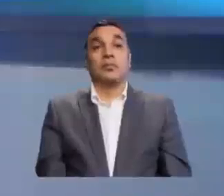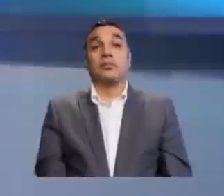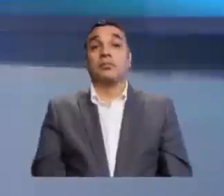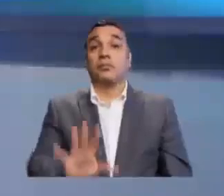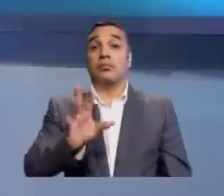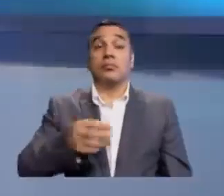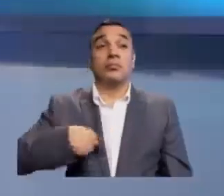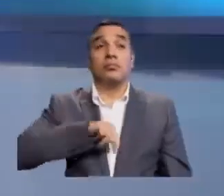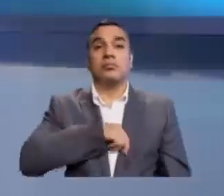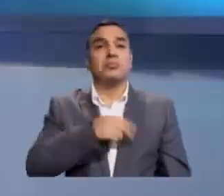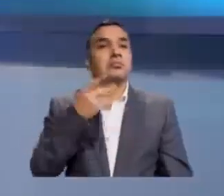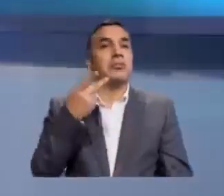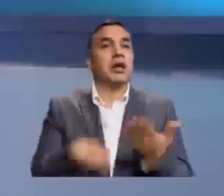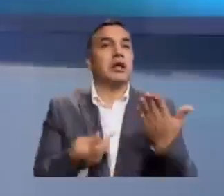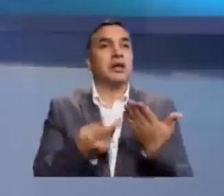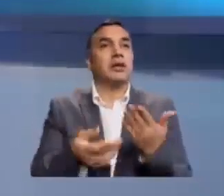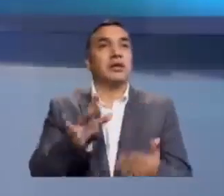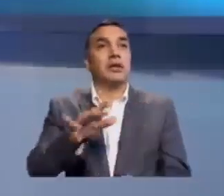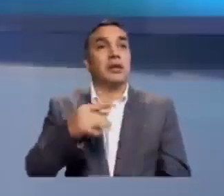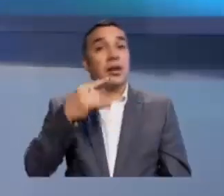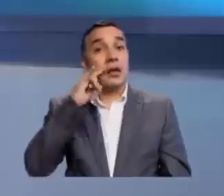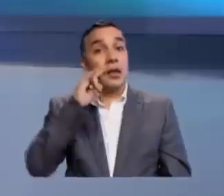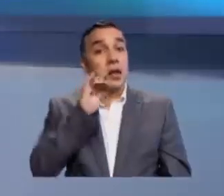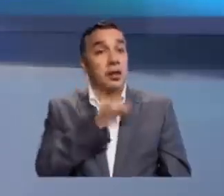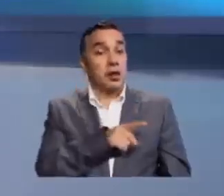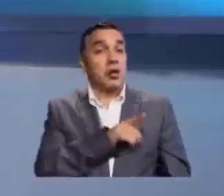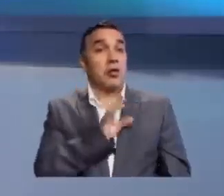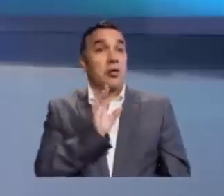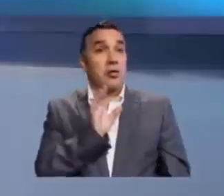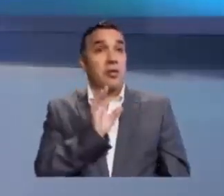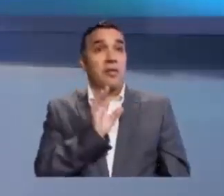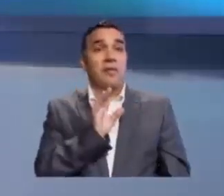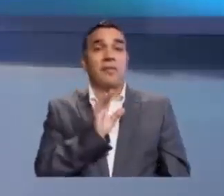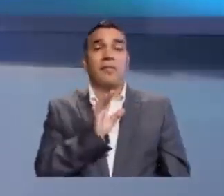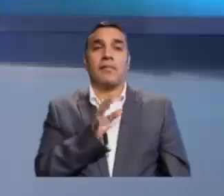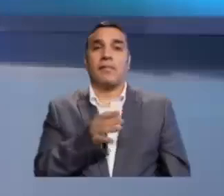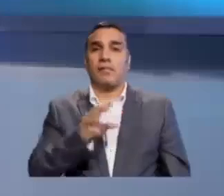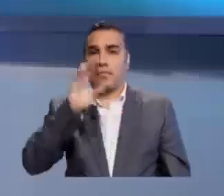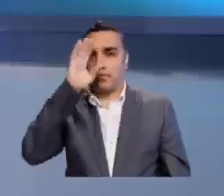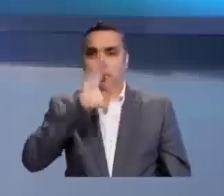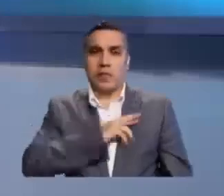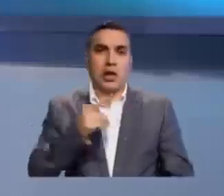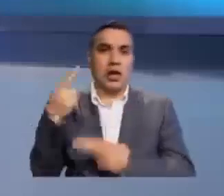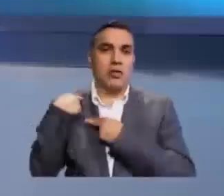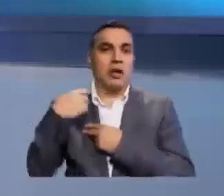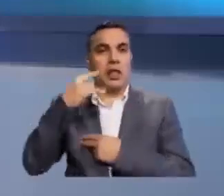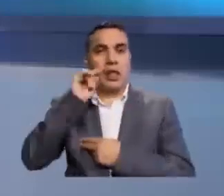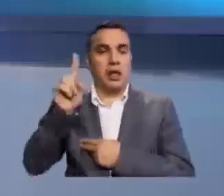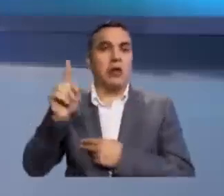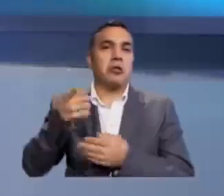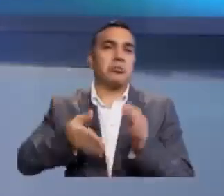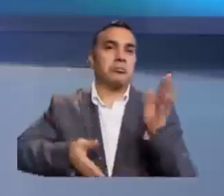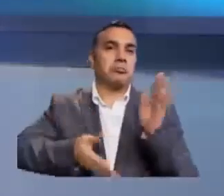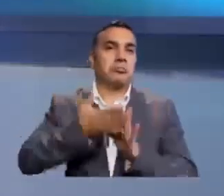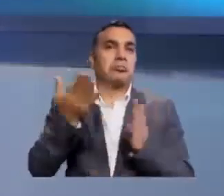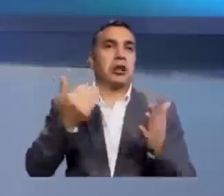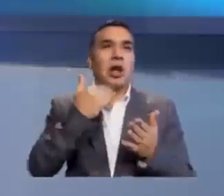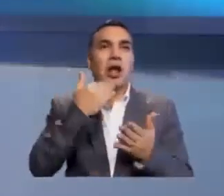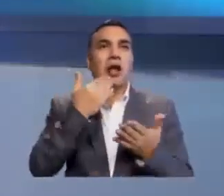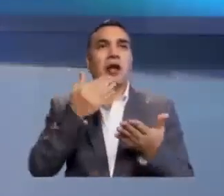Vamos a ver qué ocurre. Las criaturitas, supongo que la DINAPEN se hace cargo y los han de enviar a